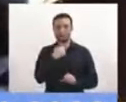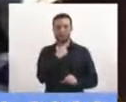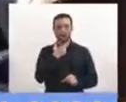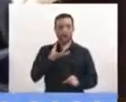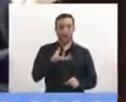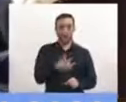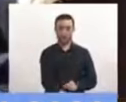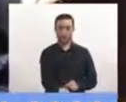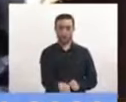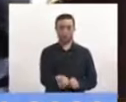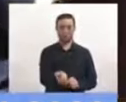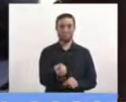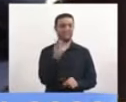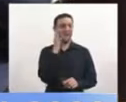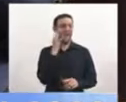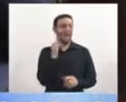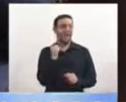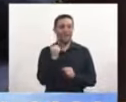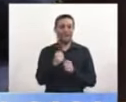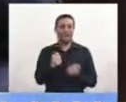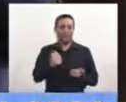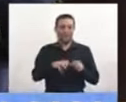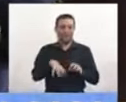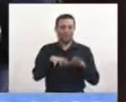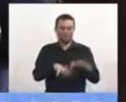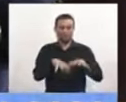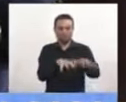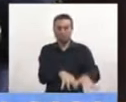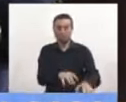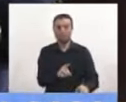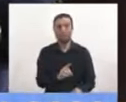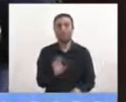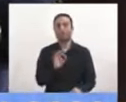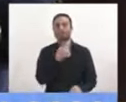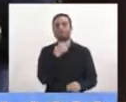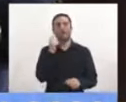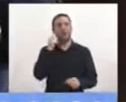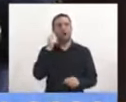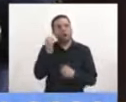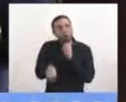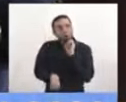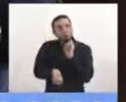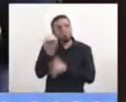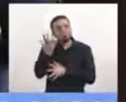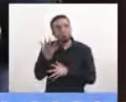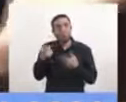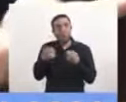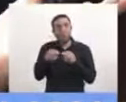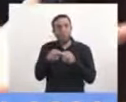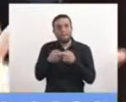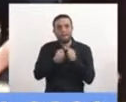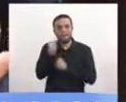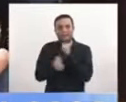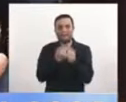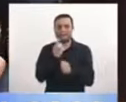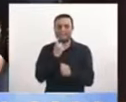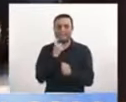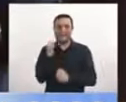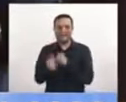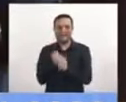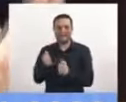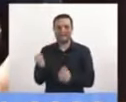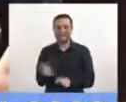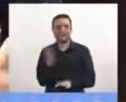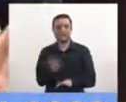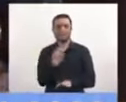cosechadora, no sirve para alguien que quiere poner una laminadora, no sirve para alguien que quiere abrir una sucursal más en el